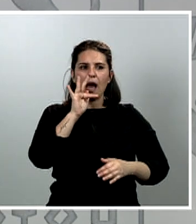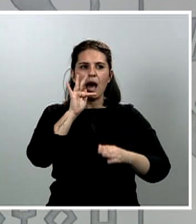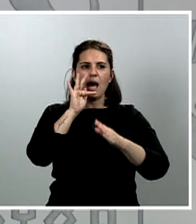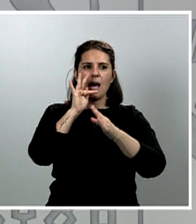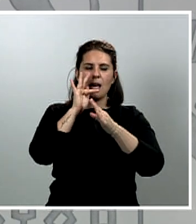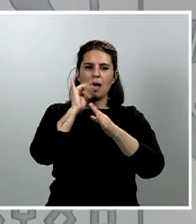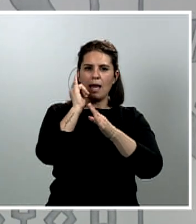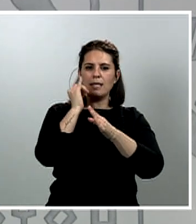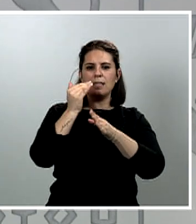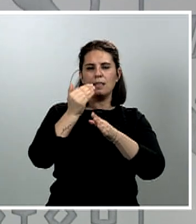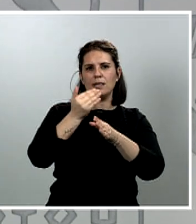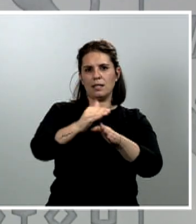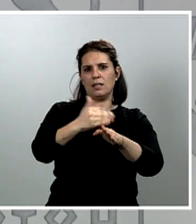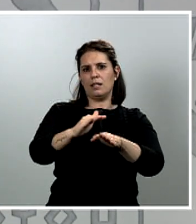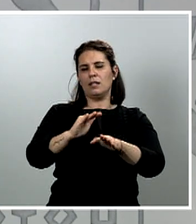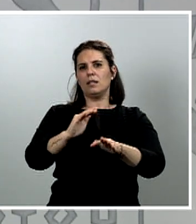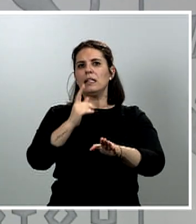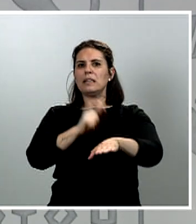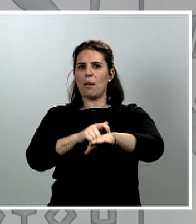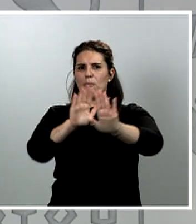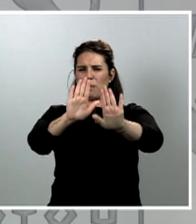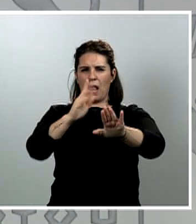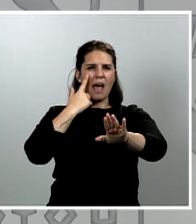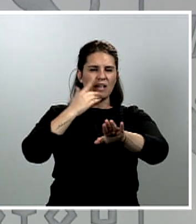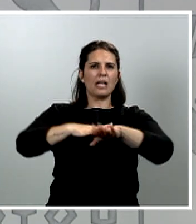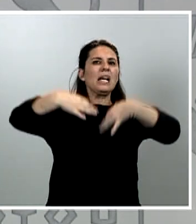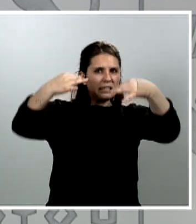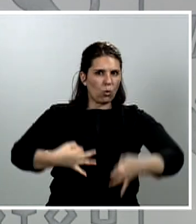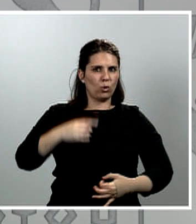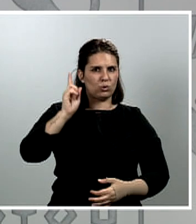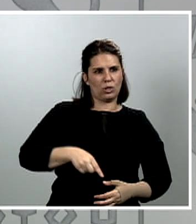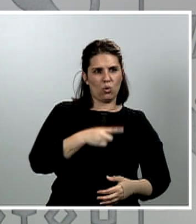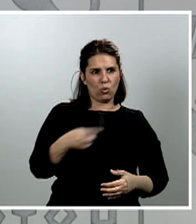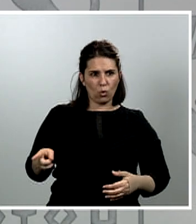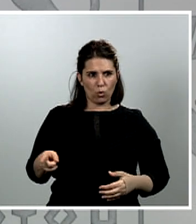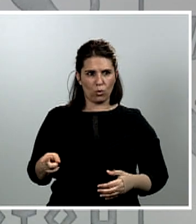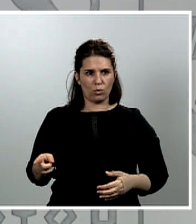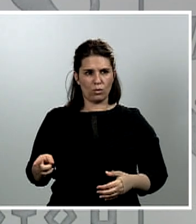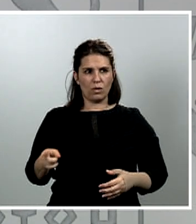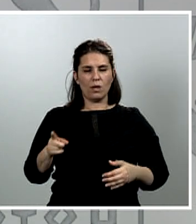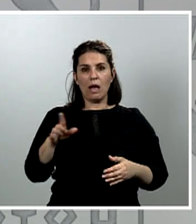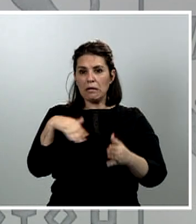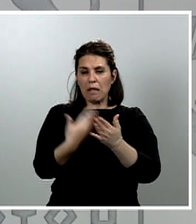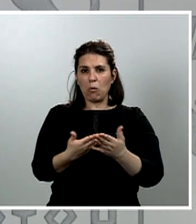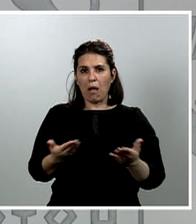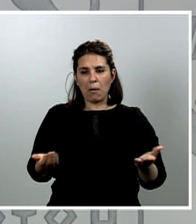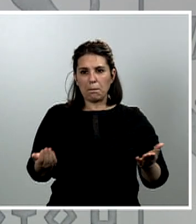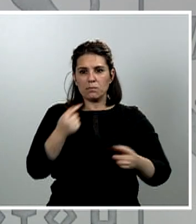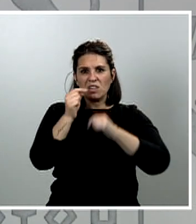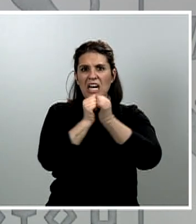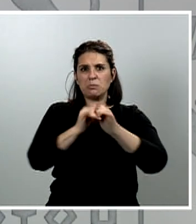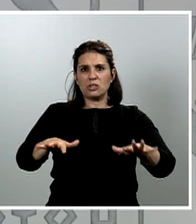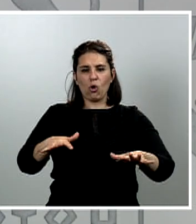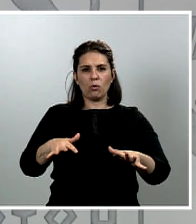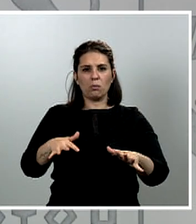para asegurarnos de que eso es así. Pero hasta ahora lo cierto es que no ha tenido un impacto en la transmisión. Sí que